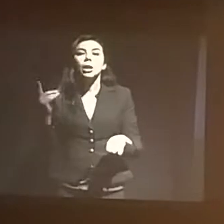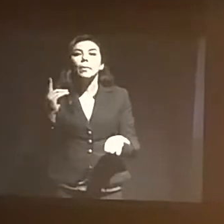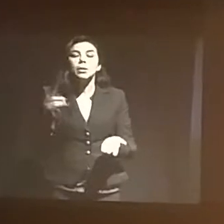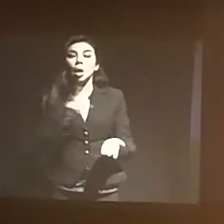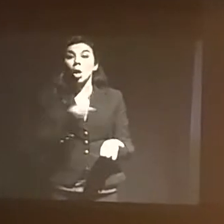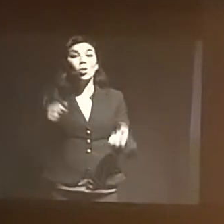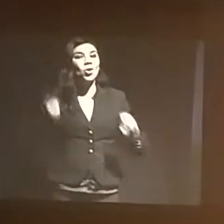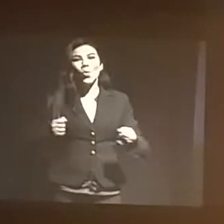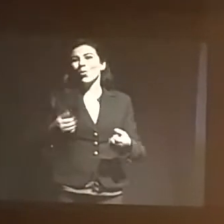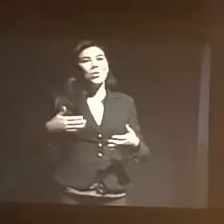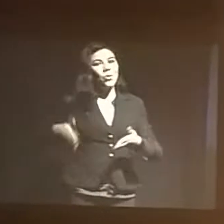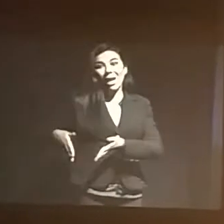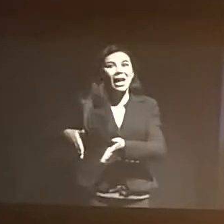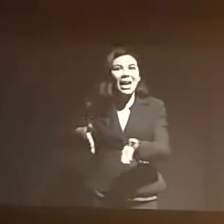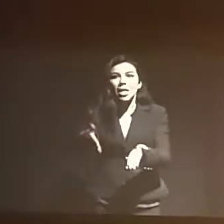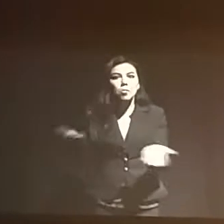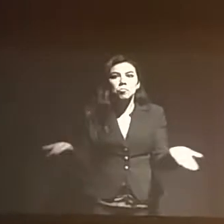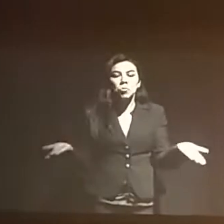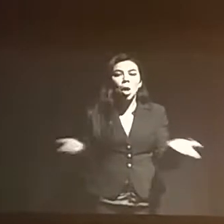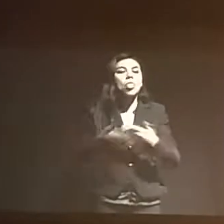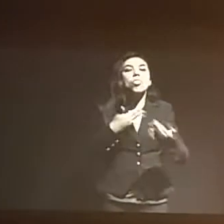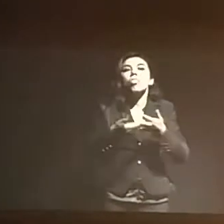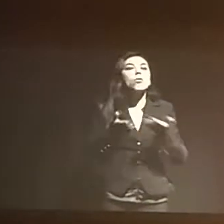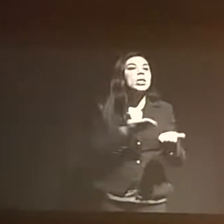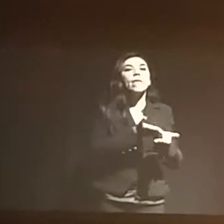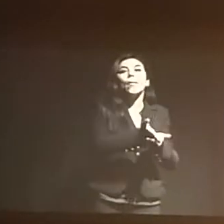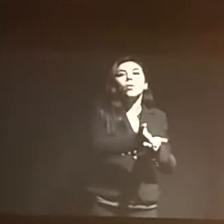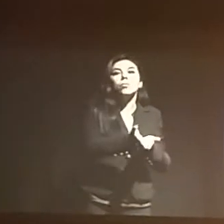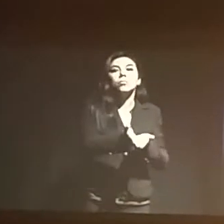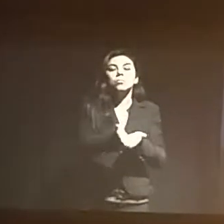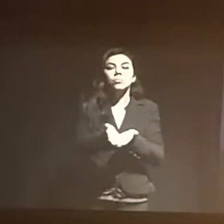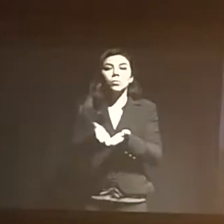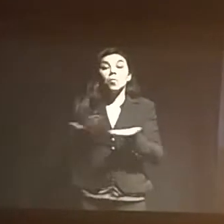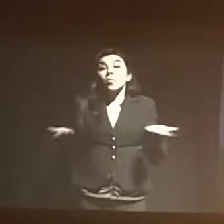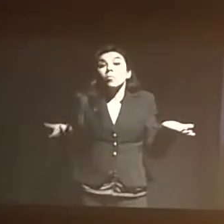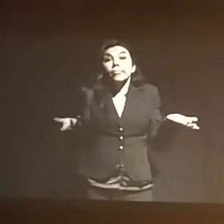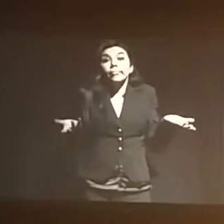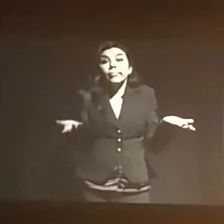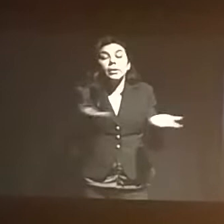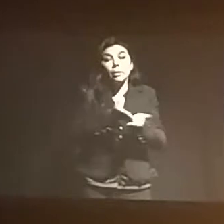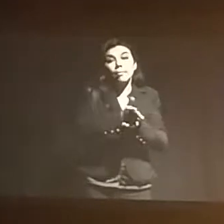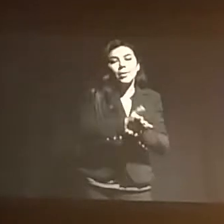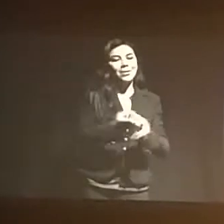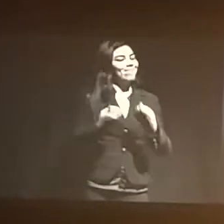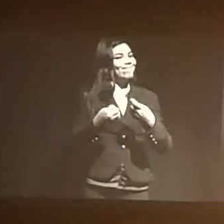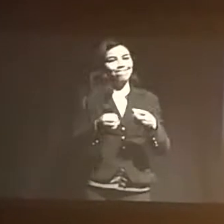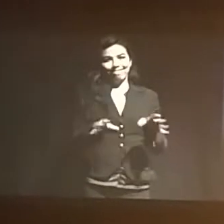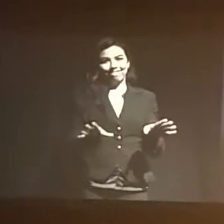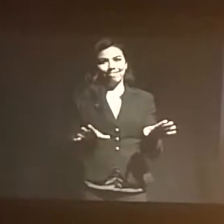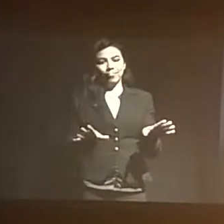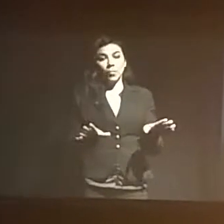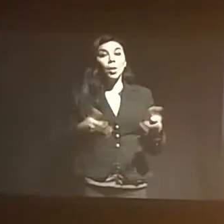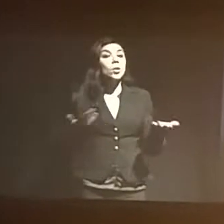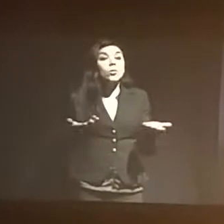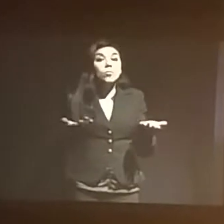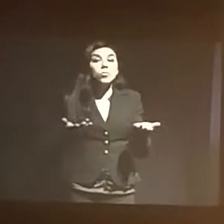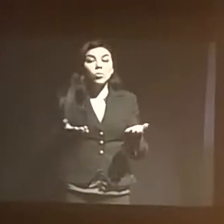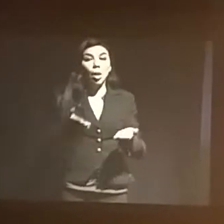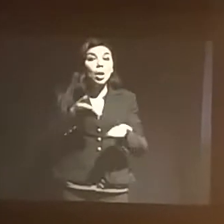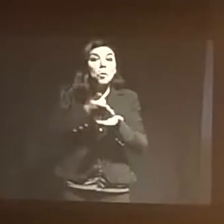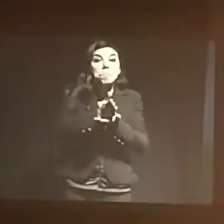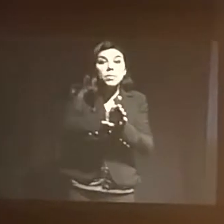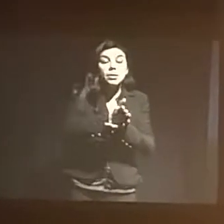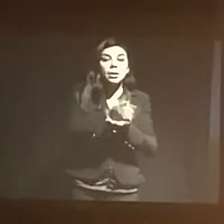veces, no hay dónde ir, se empiezan a perder. Entonces ahí surge la